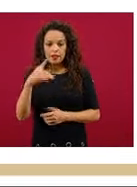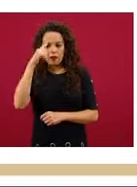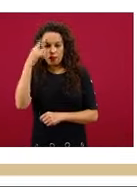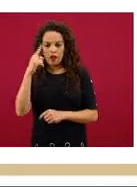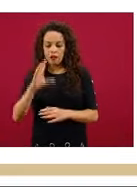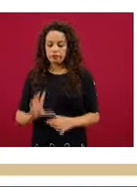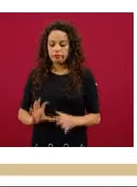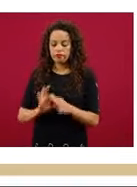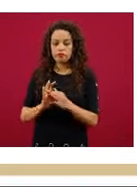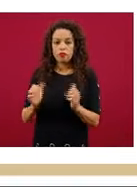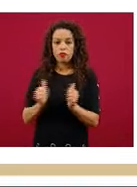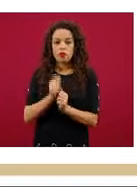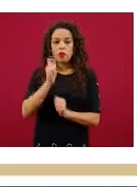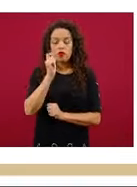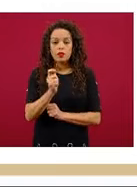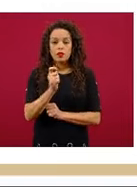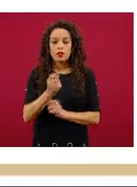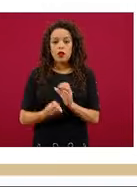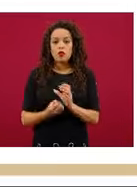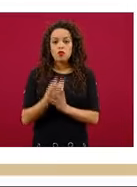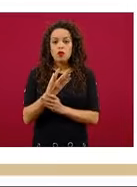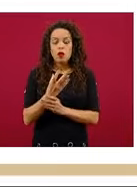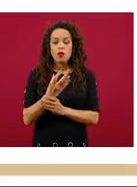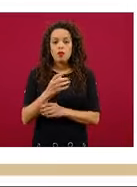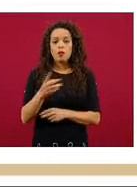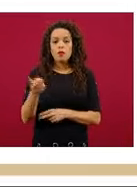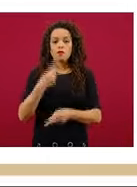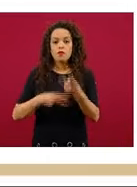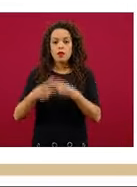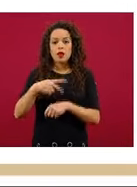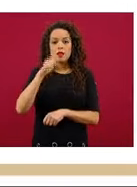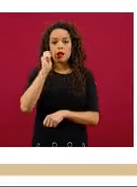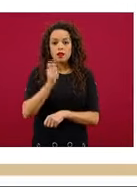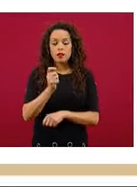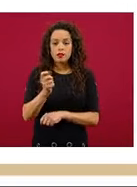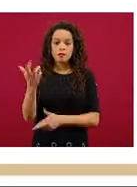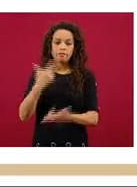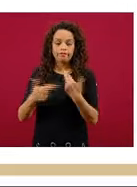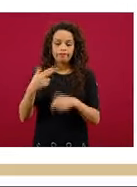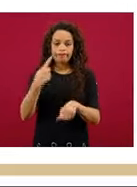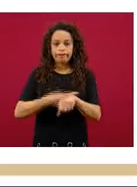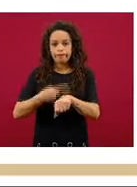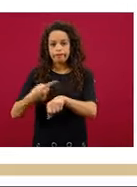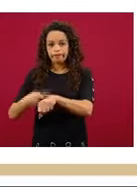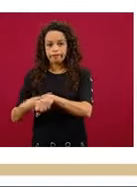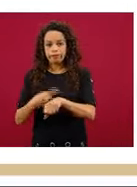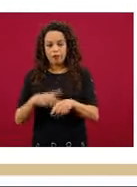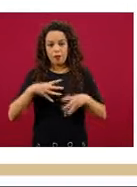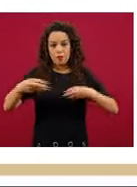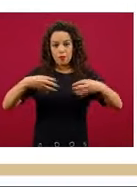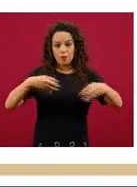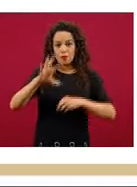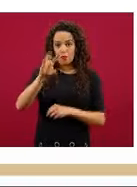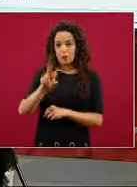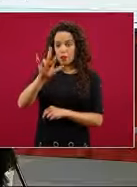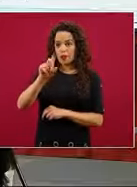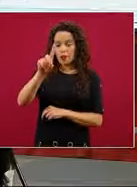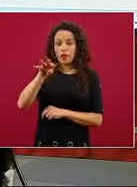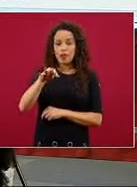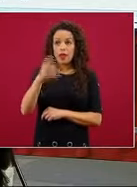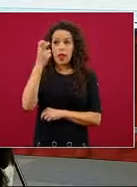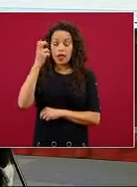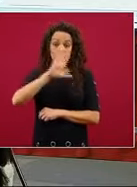a el nuevo incremento de casos, el nuevo brote de la COVID-19